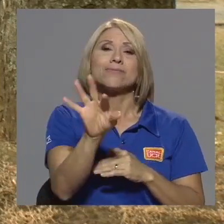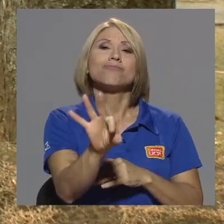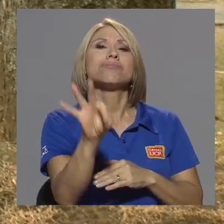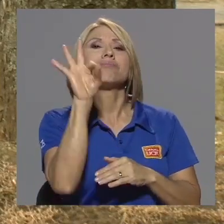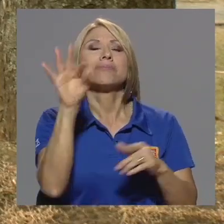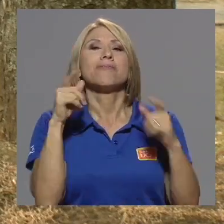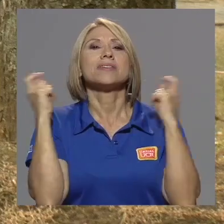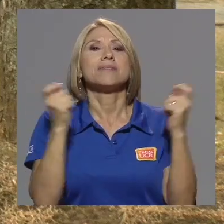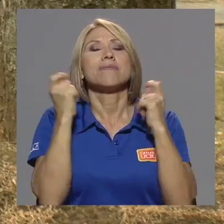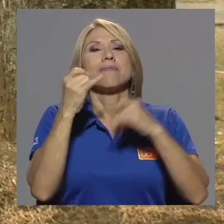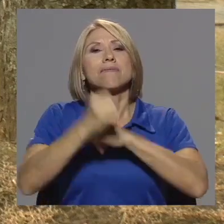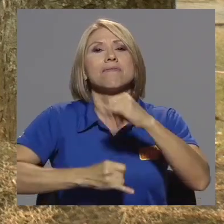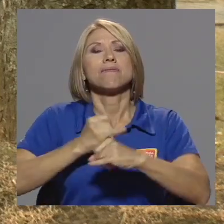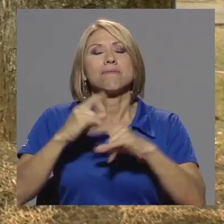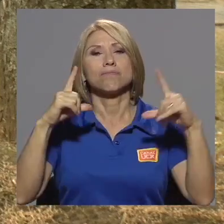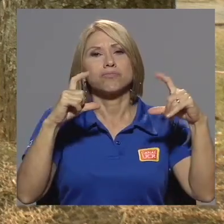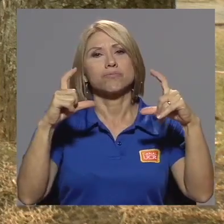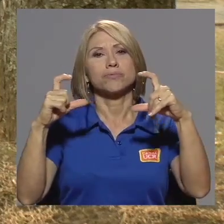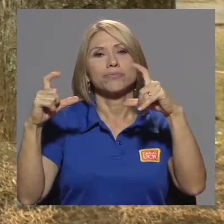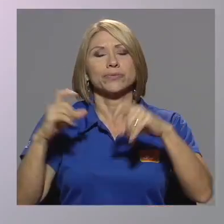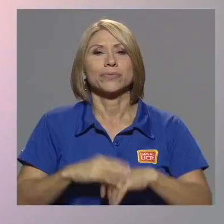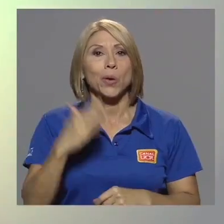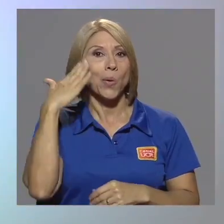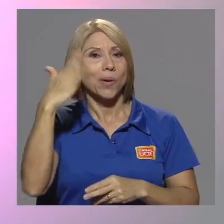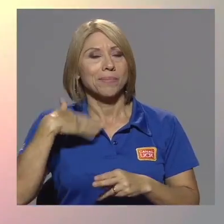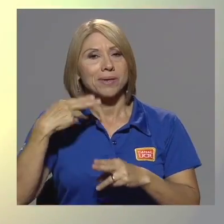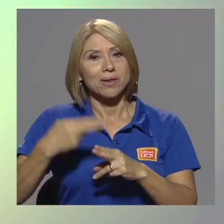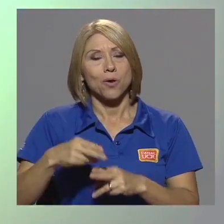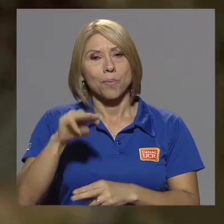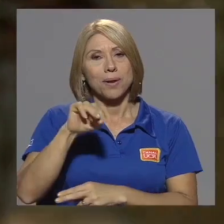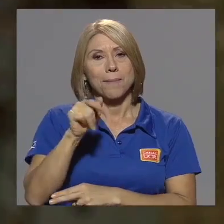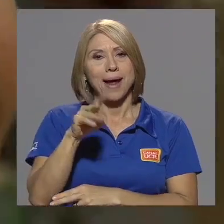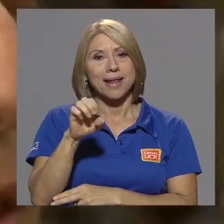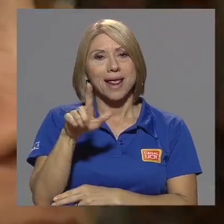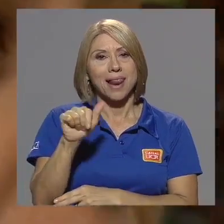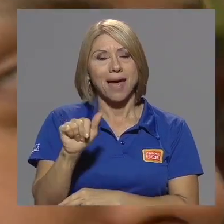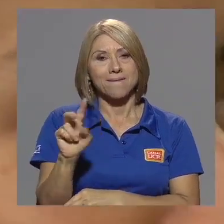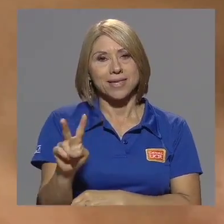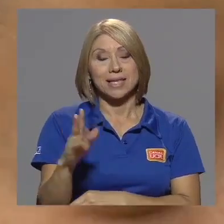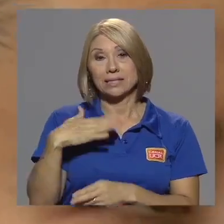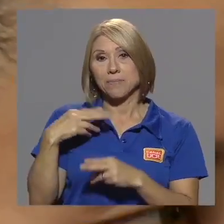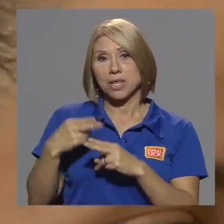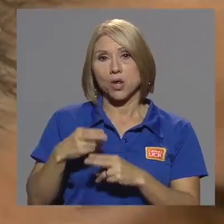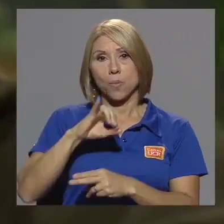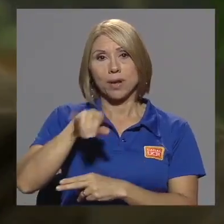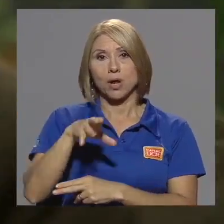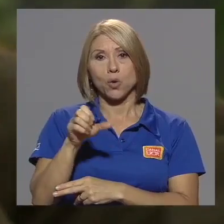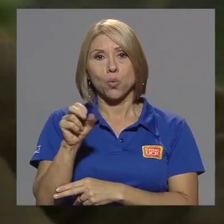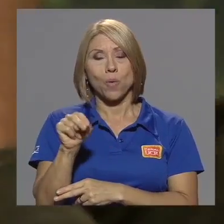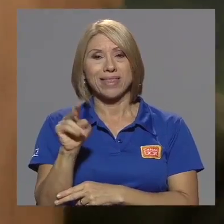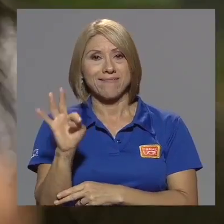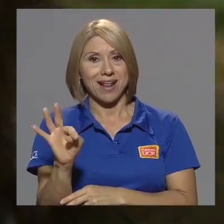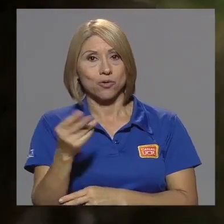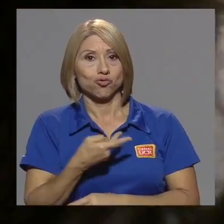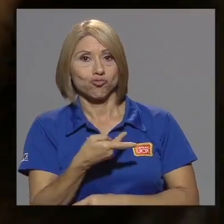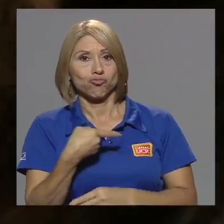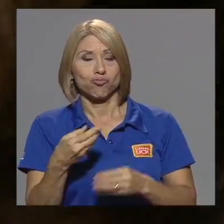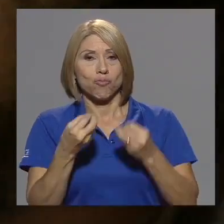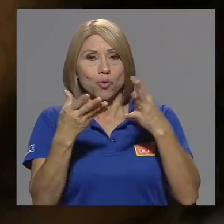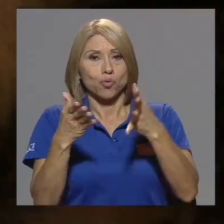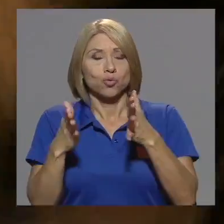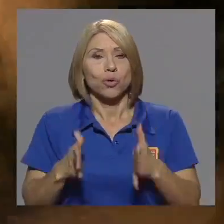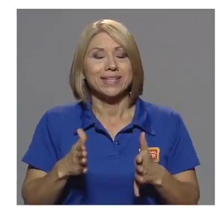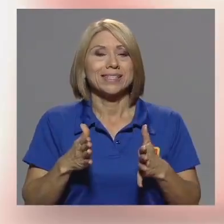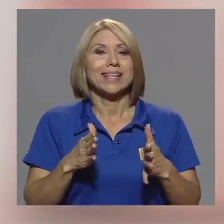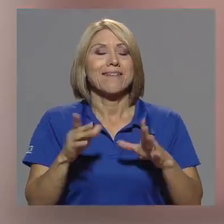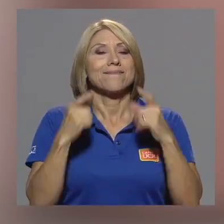queremos invitarlos al Festival Internacional de Fotografía. Hola, mi nombre es Mariela Víquez. Y mi nombre es Juan Tribaldos,